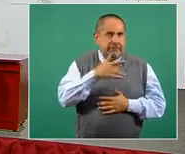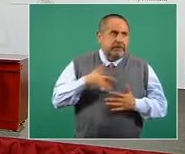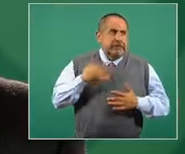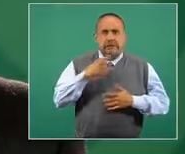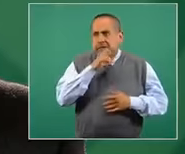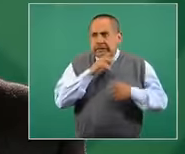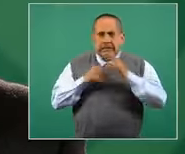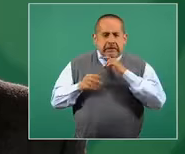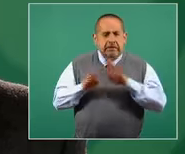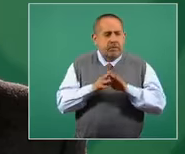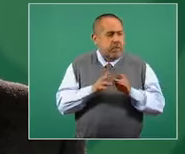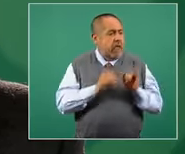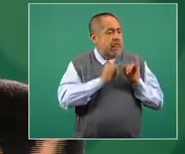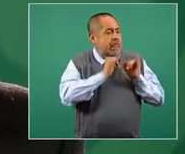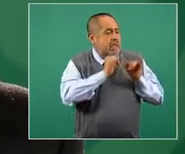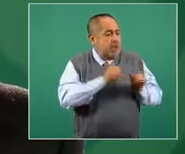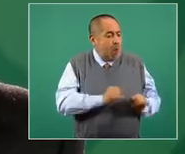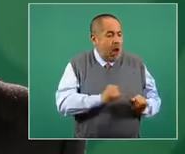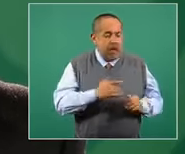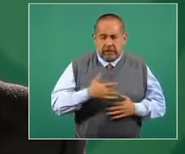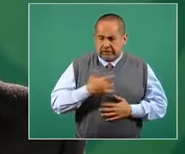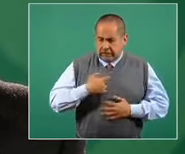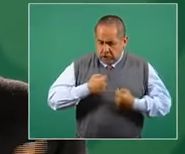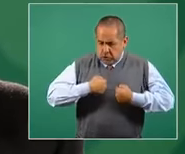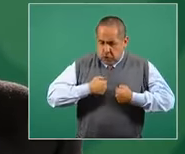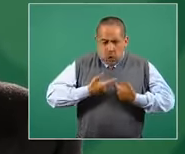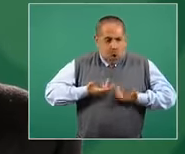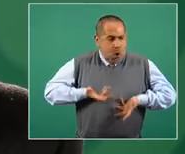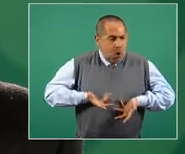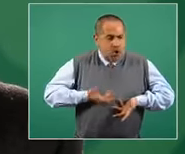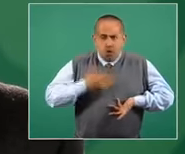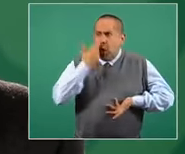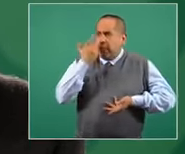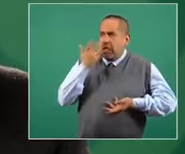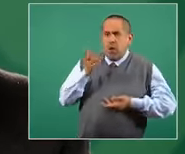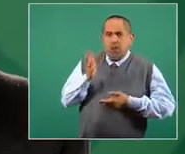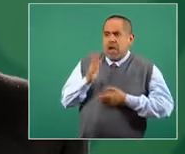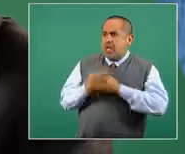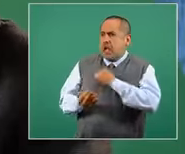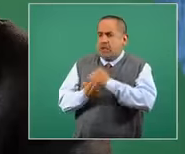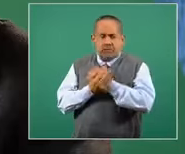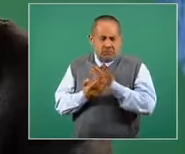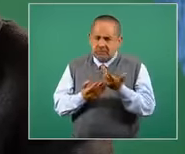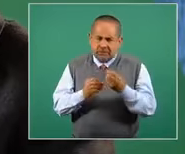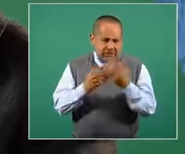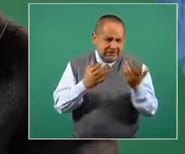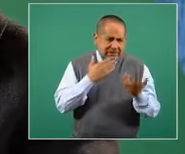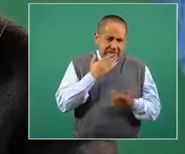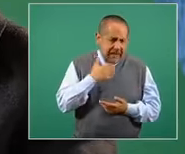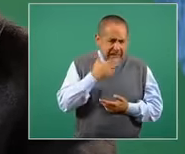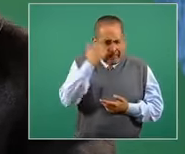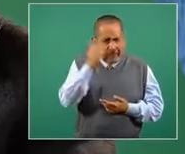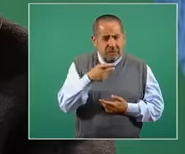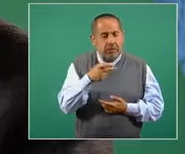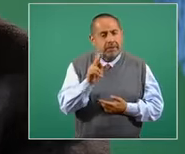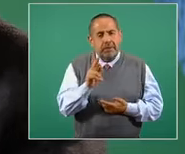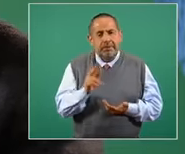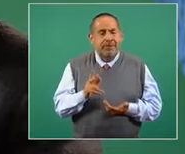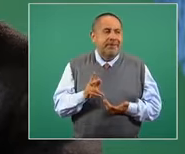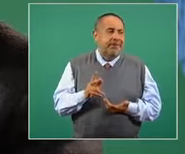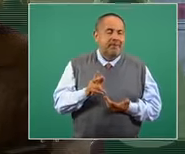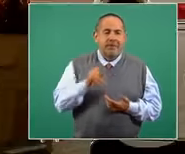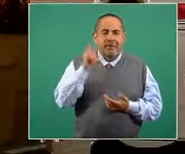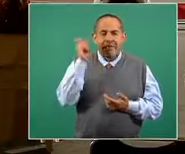que alguien en lo individual se vea a sí misma, quiera estar protegida a sí misma, es completamente legítimo, pero a veces